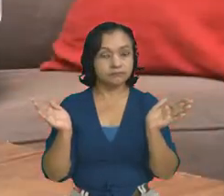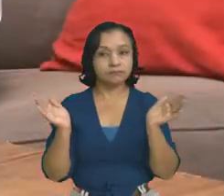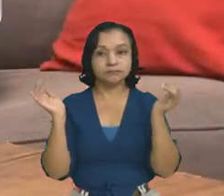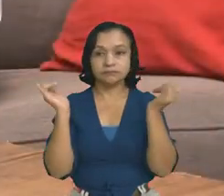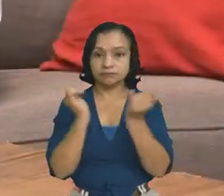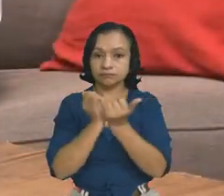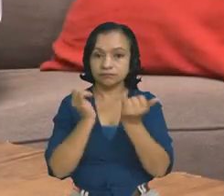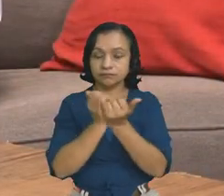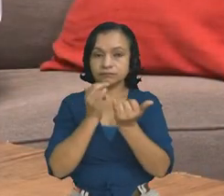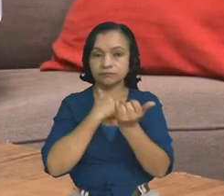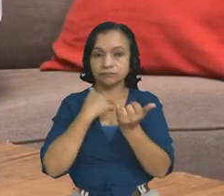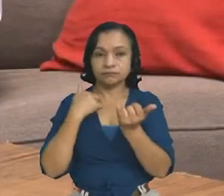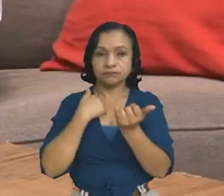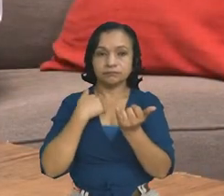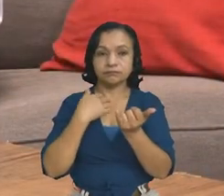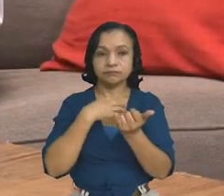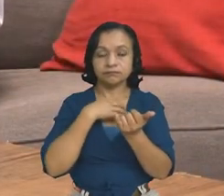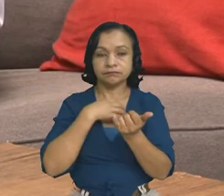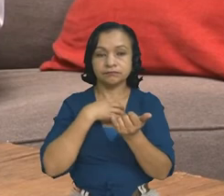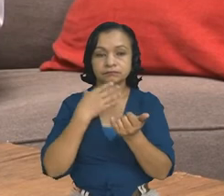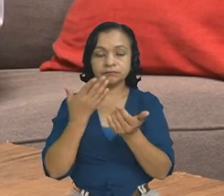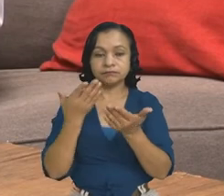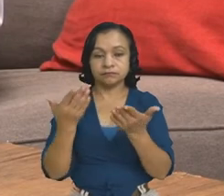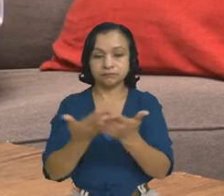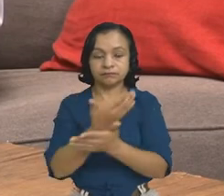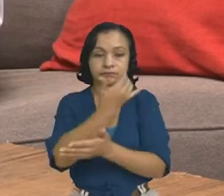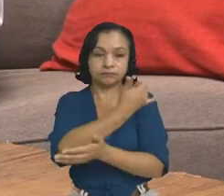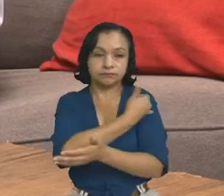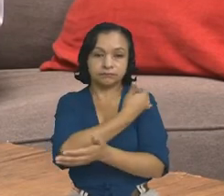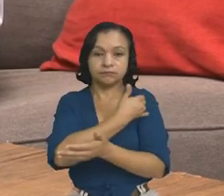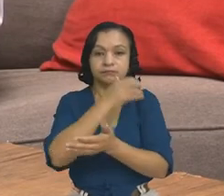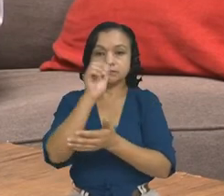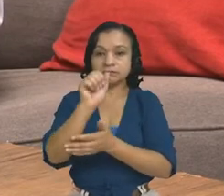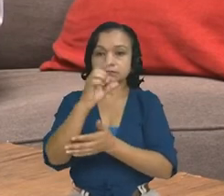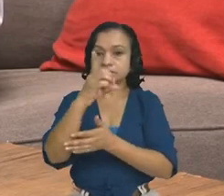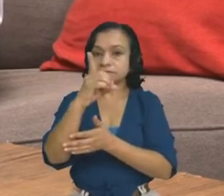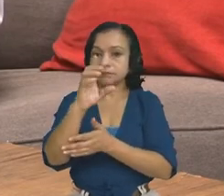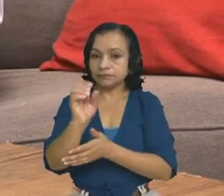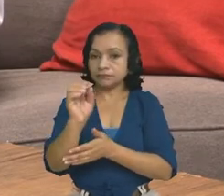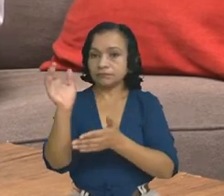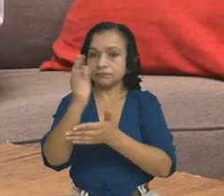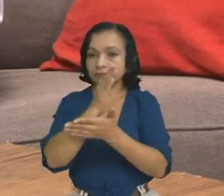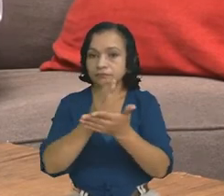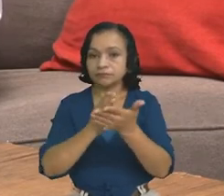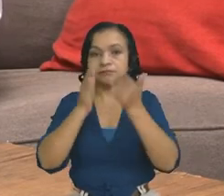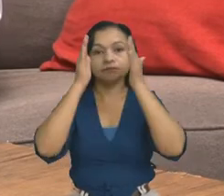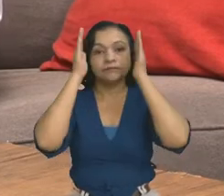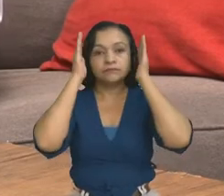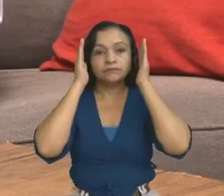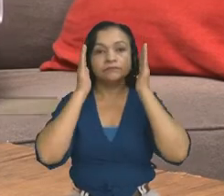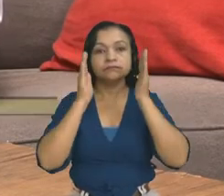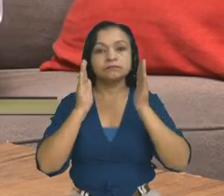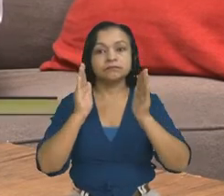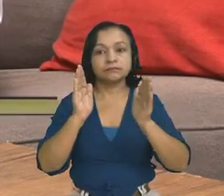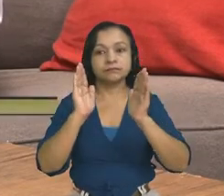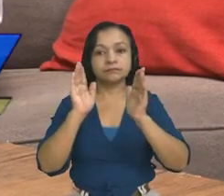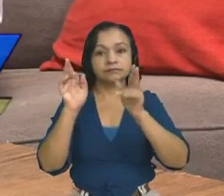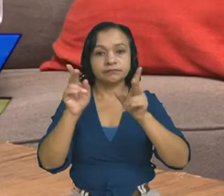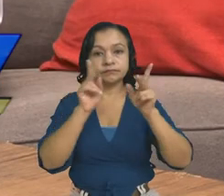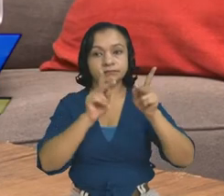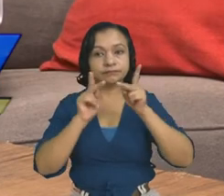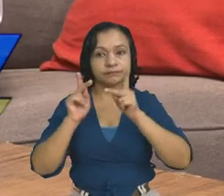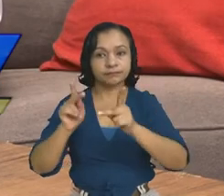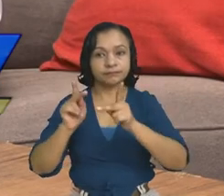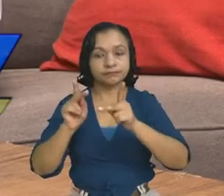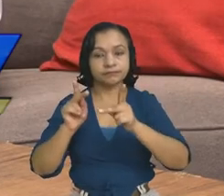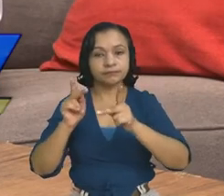han contemplado este aspecto en el nuevo Hospital Aldo Chavarría? Bueno, ya realmente hay algunas atención que se brinda sobre todo a las personas que han